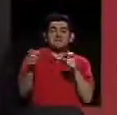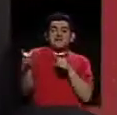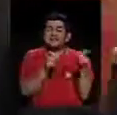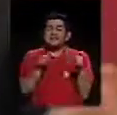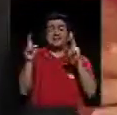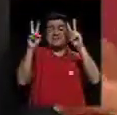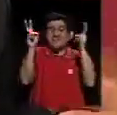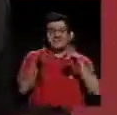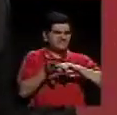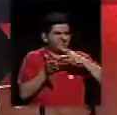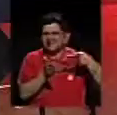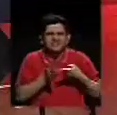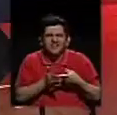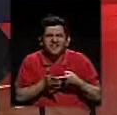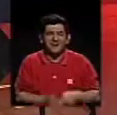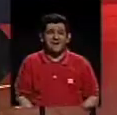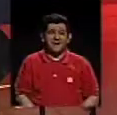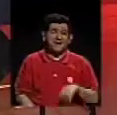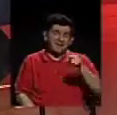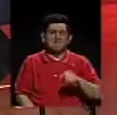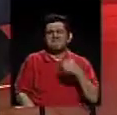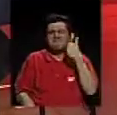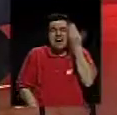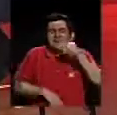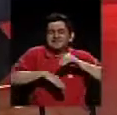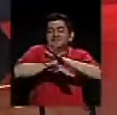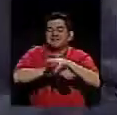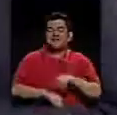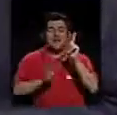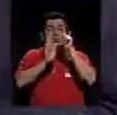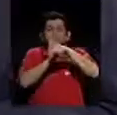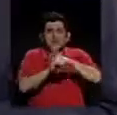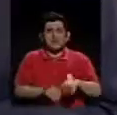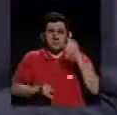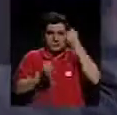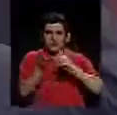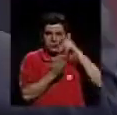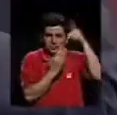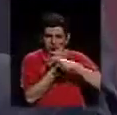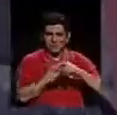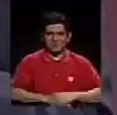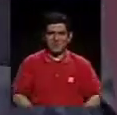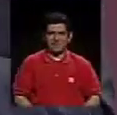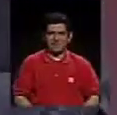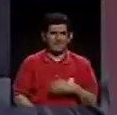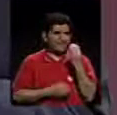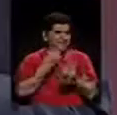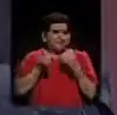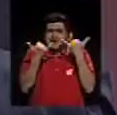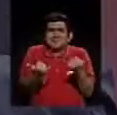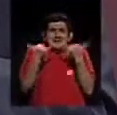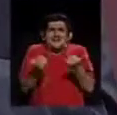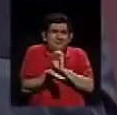gobernabilidad. ¿Y qué es gobernabilidad? Docilidad. En un minuto para cerrar el programa, ¿qué se puede hacer en este momento